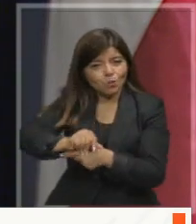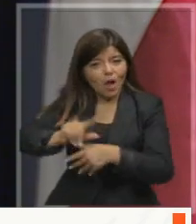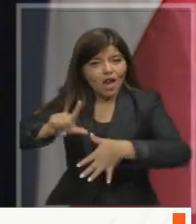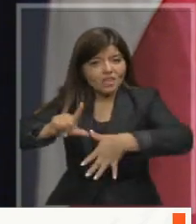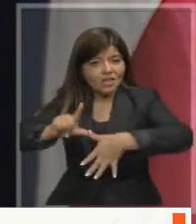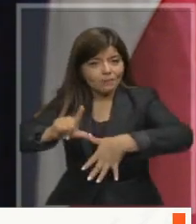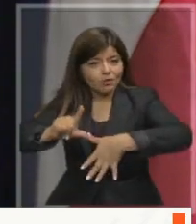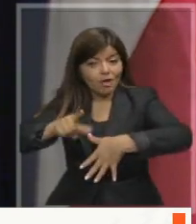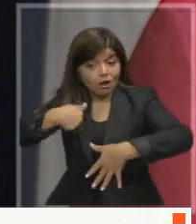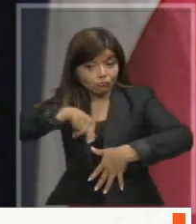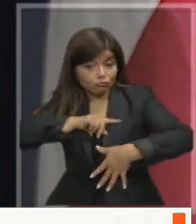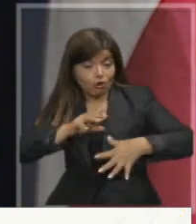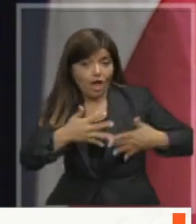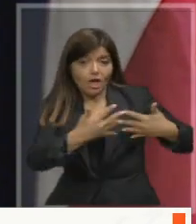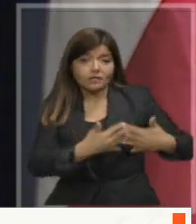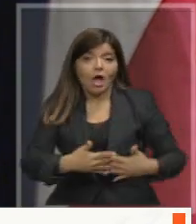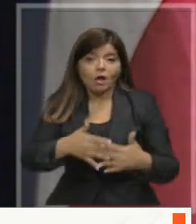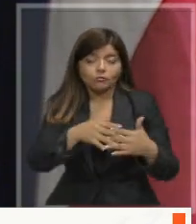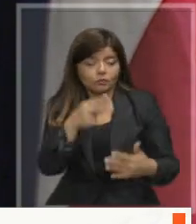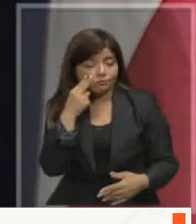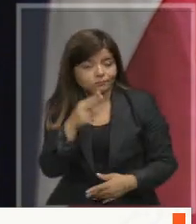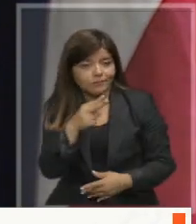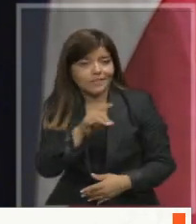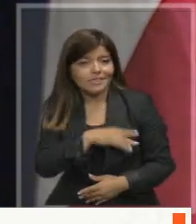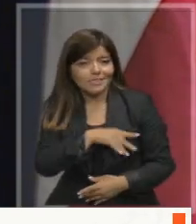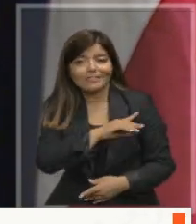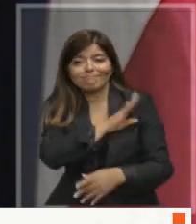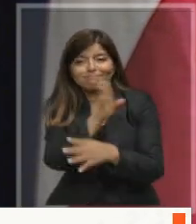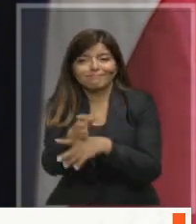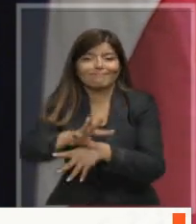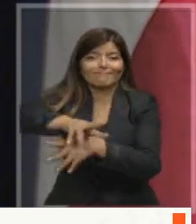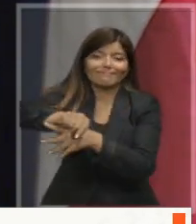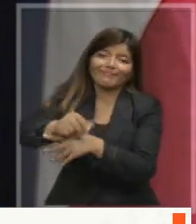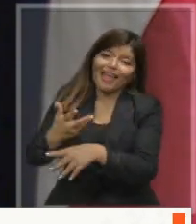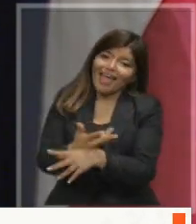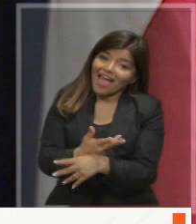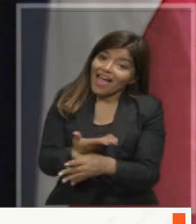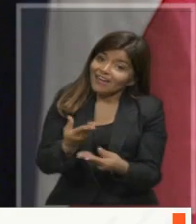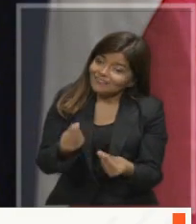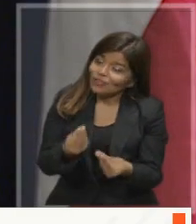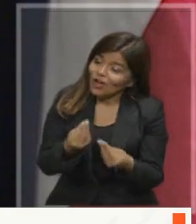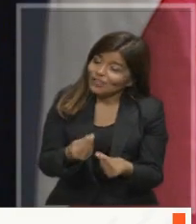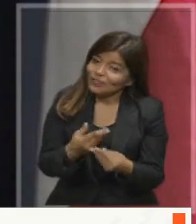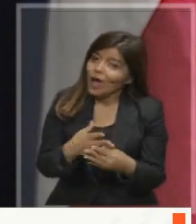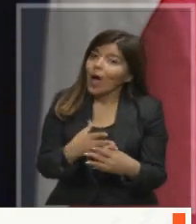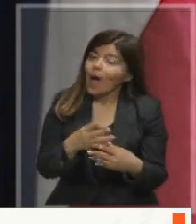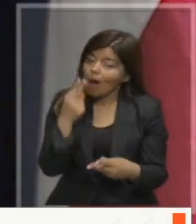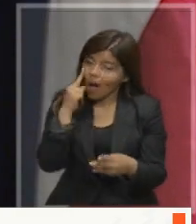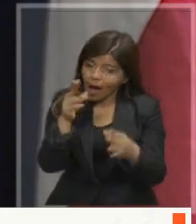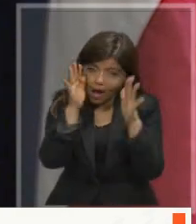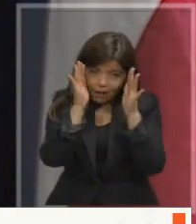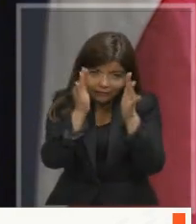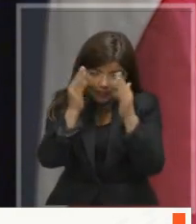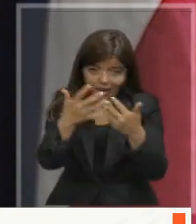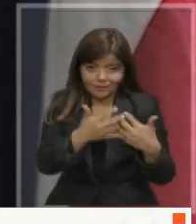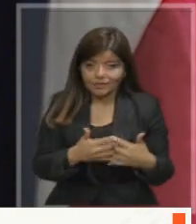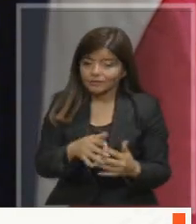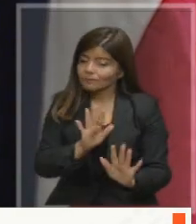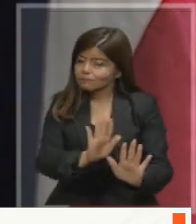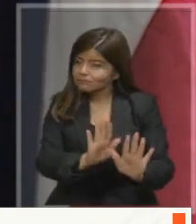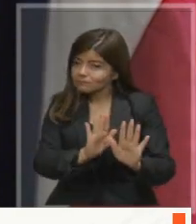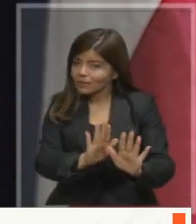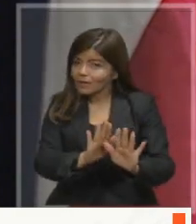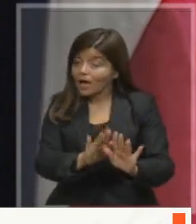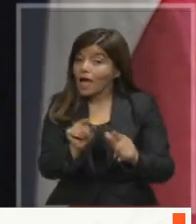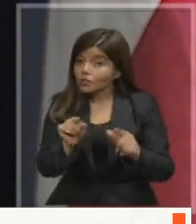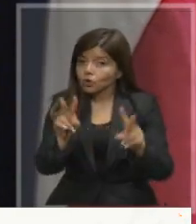Estados Unidos, que mayoritariamente viene de Chile. Eso es algo que está atrayendo más y más atención en los Estados Unidos y por tanto es